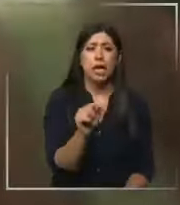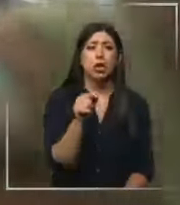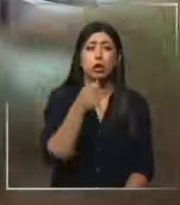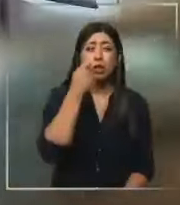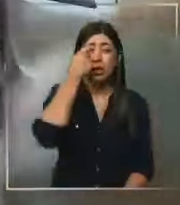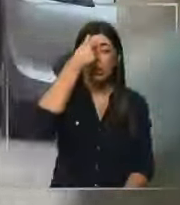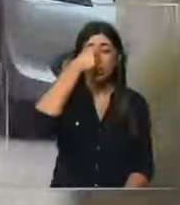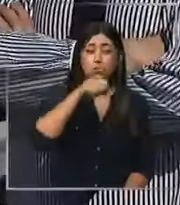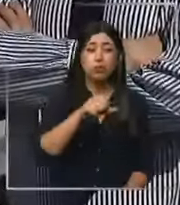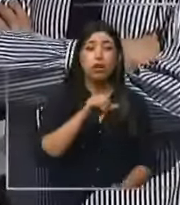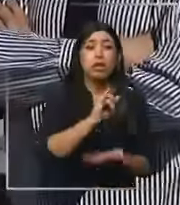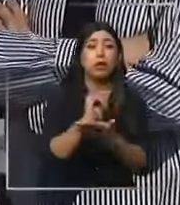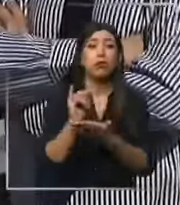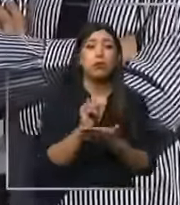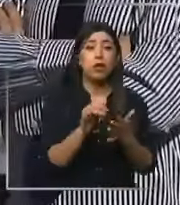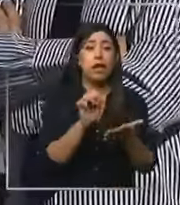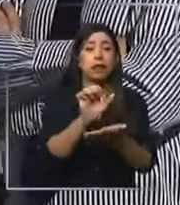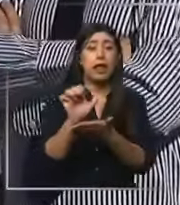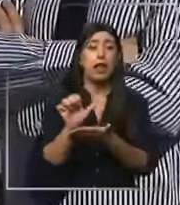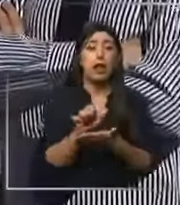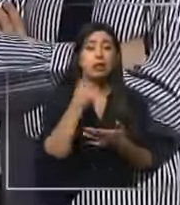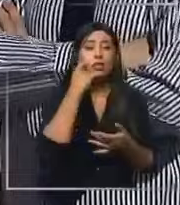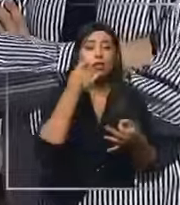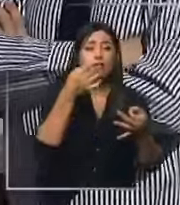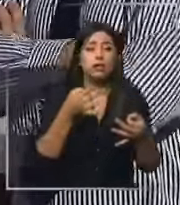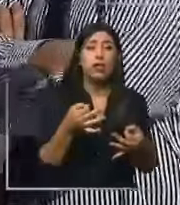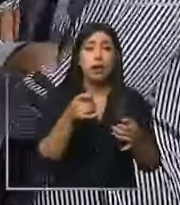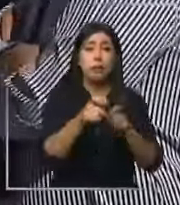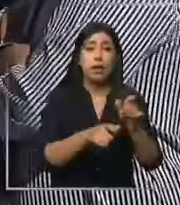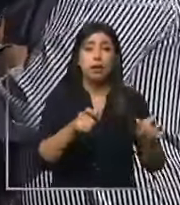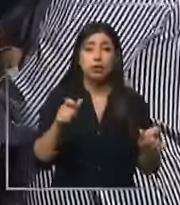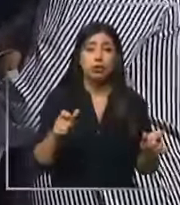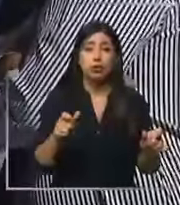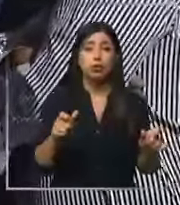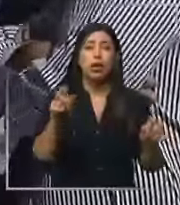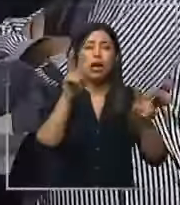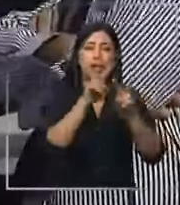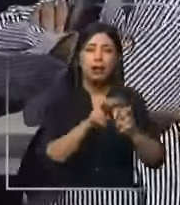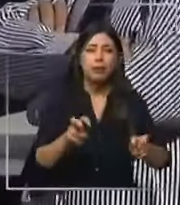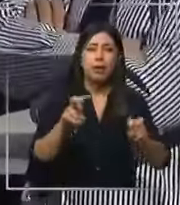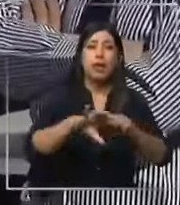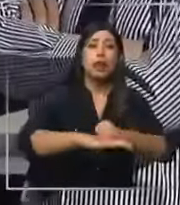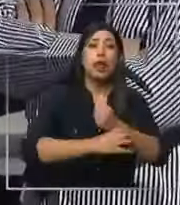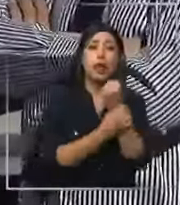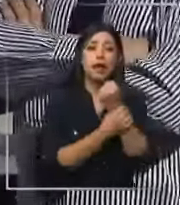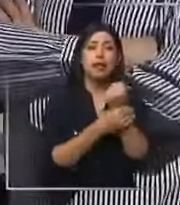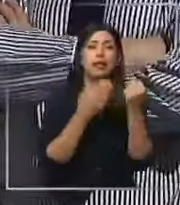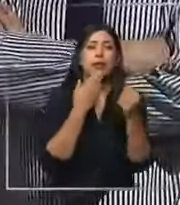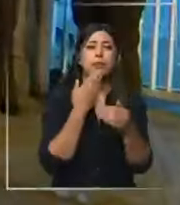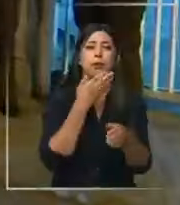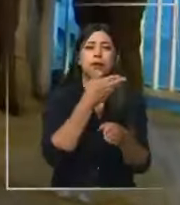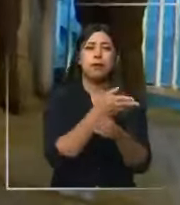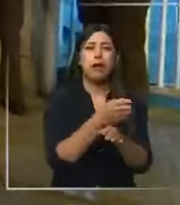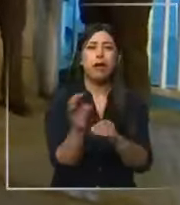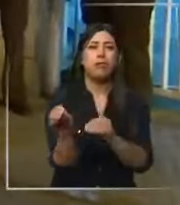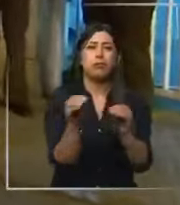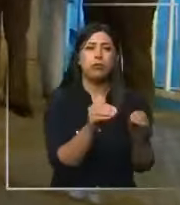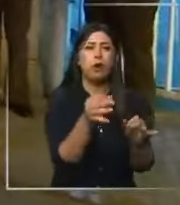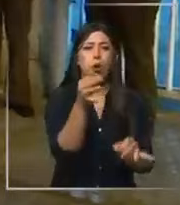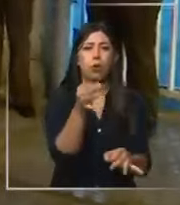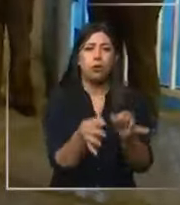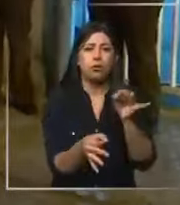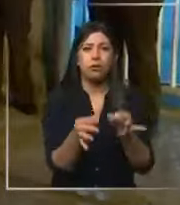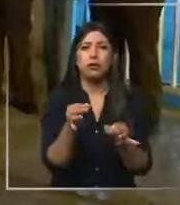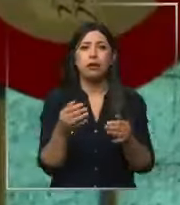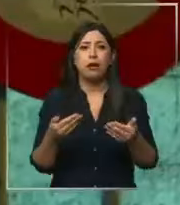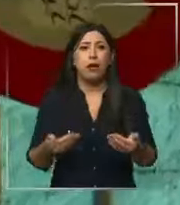que las instituciones del Estado tengan y transmitan la certeza que las personas van a ser investigadas, detenidas y llevadas frente a la justicia. Lo que no ha sucedido